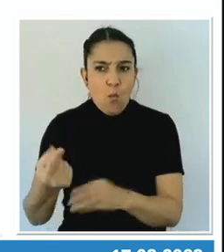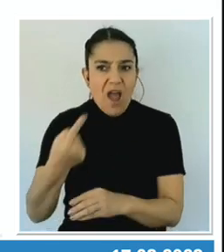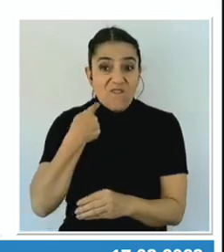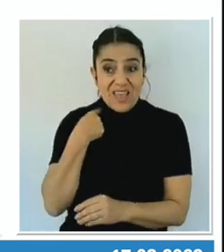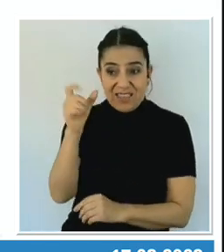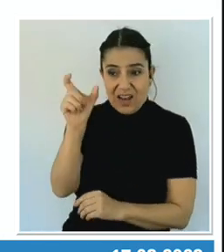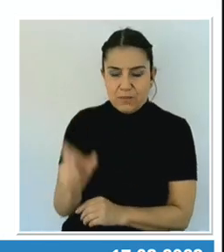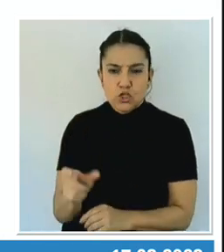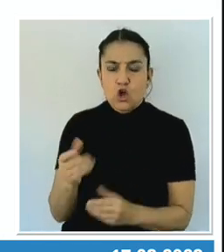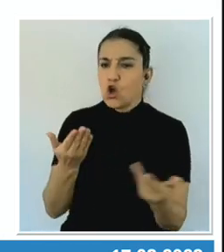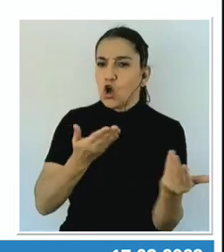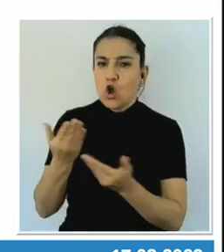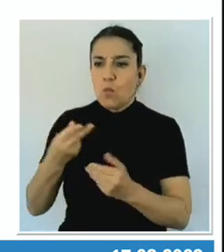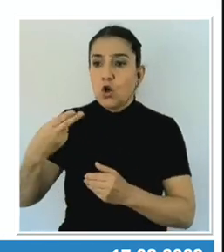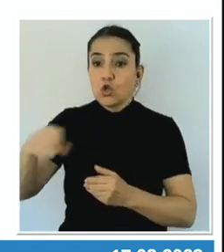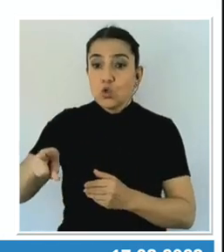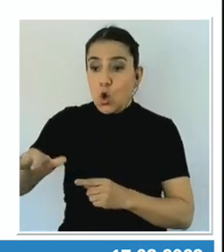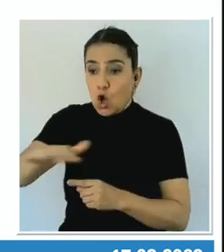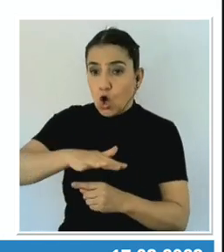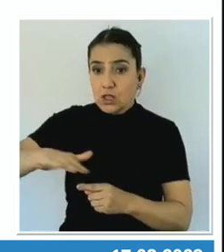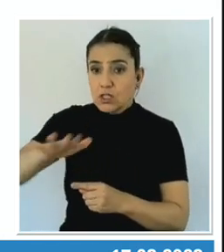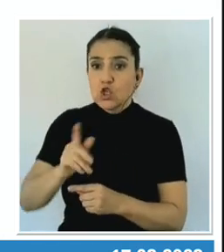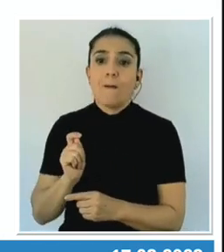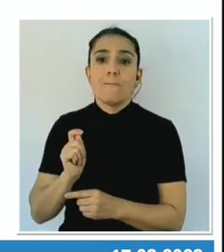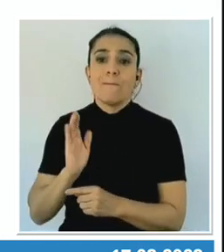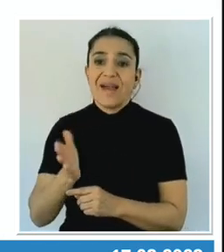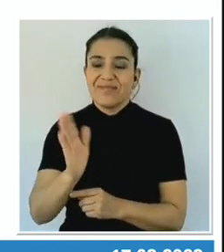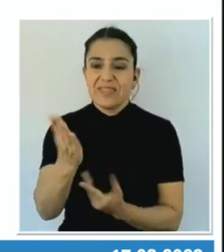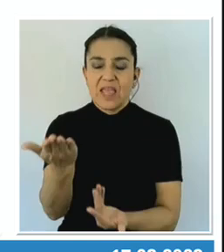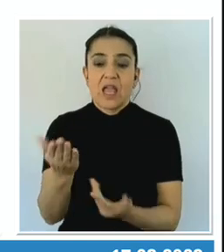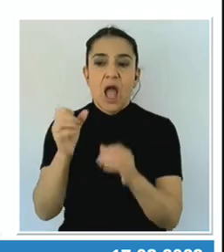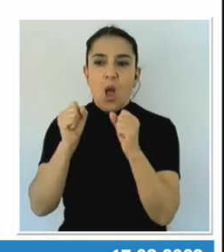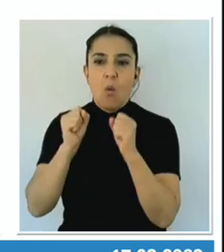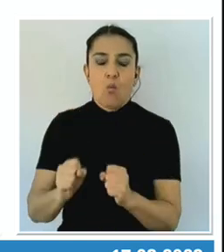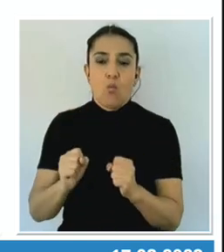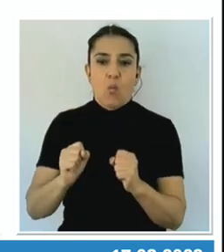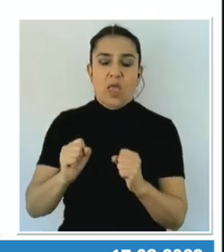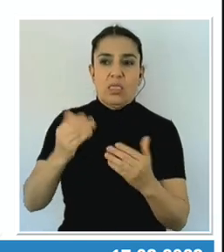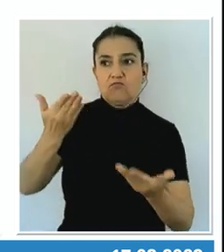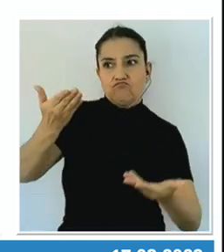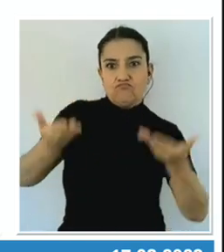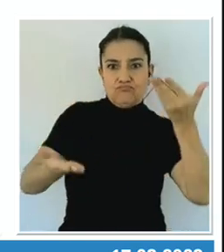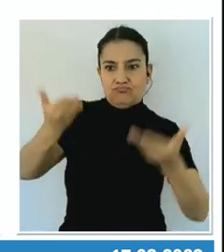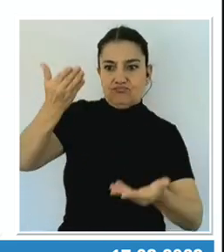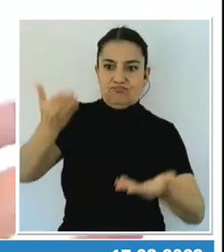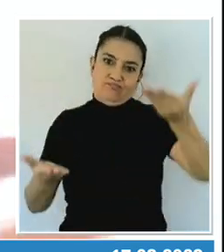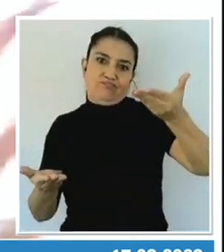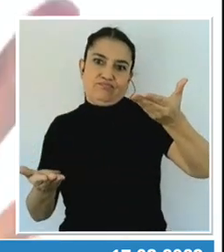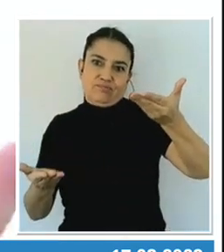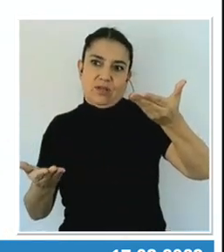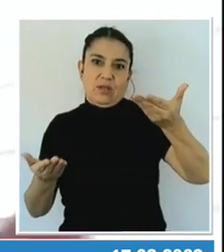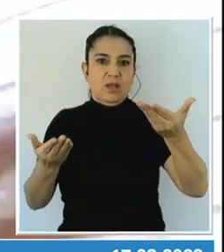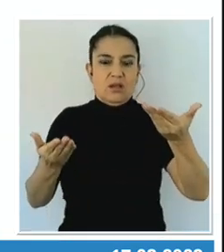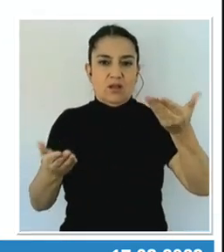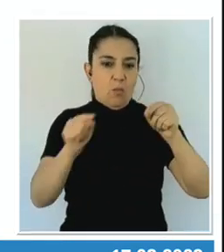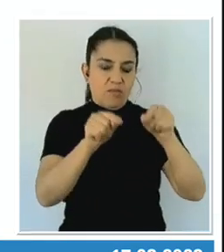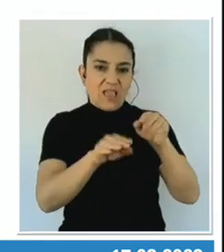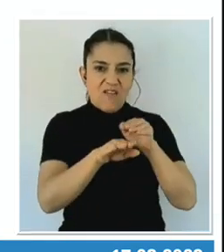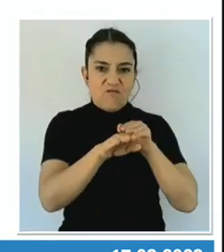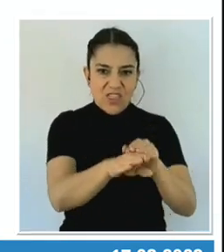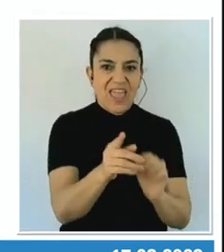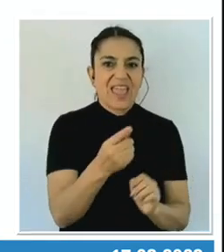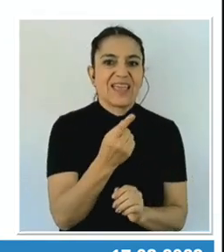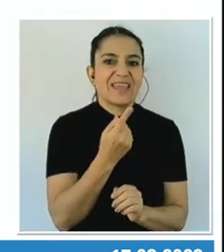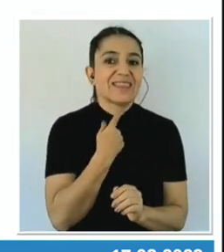las condiciones se mantengan estables puede desestabilizar la balanza en favor de los intereses privados, que ya dije cómo se